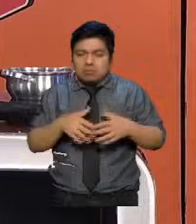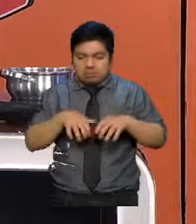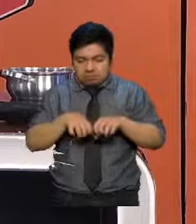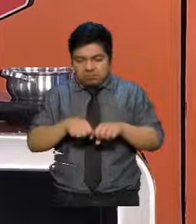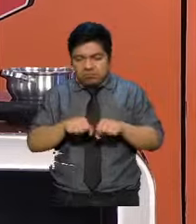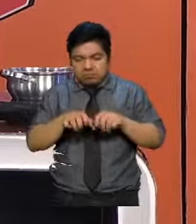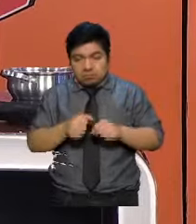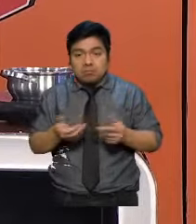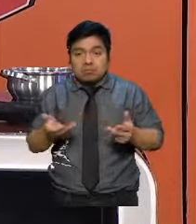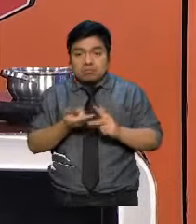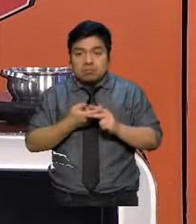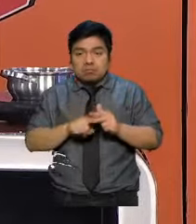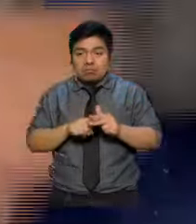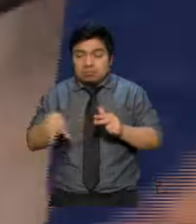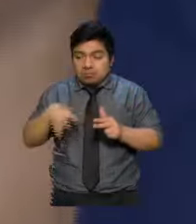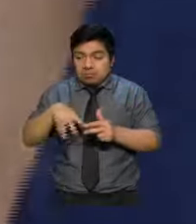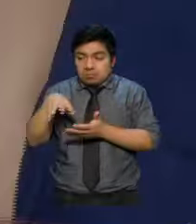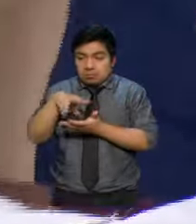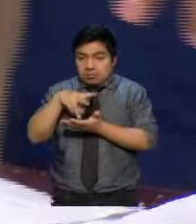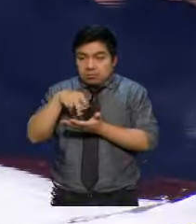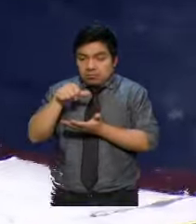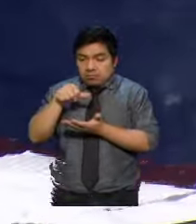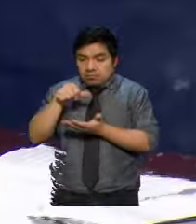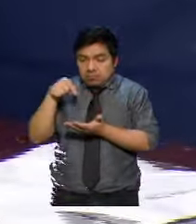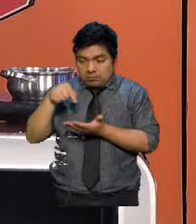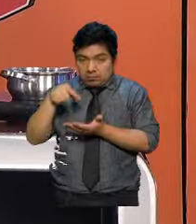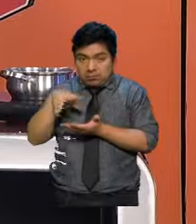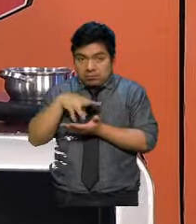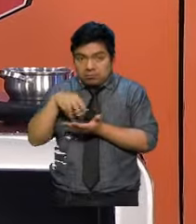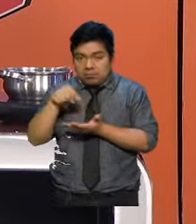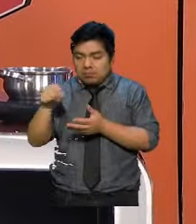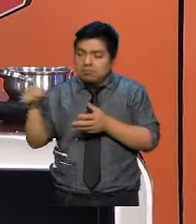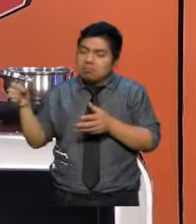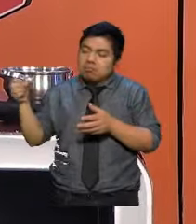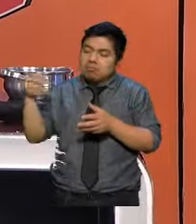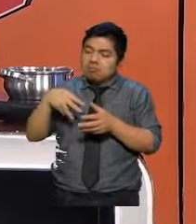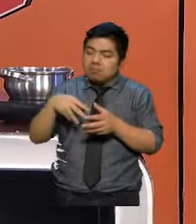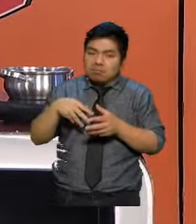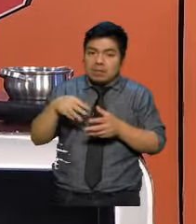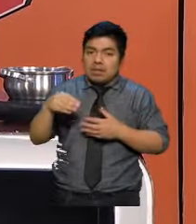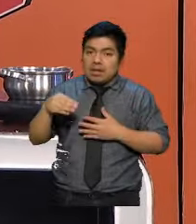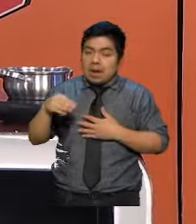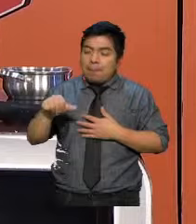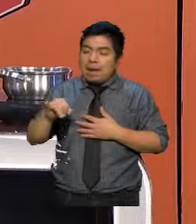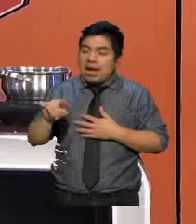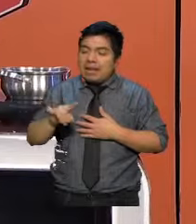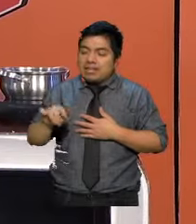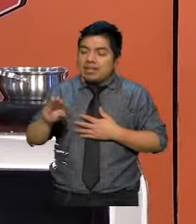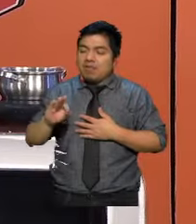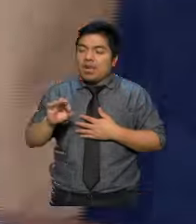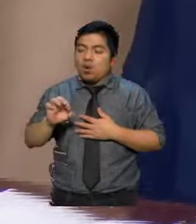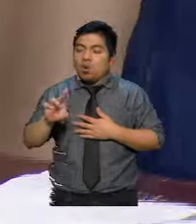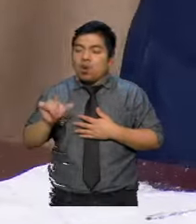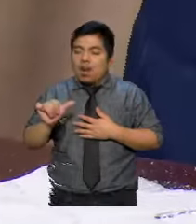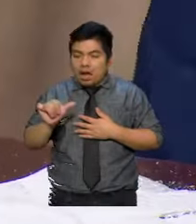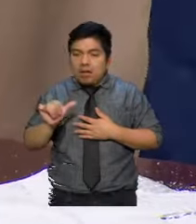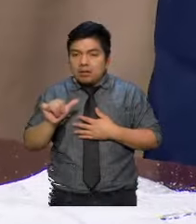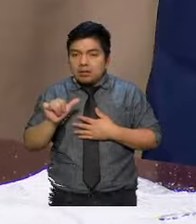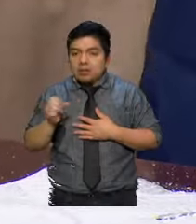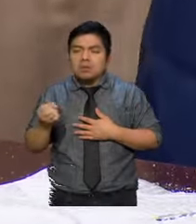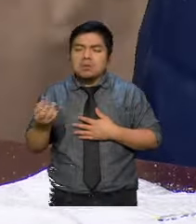Es lo que dices. Tenemos aquí harina. Okay. Y lo que vamos a hacer es agregar fécula de maíz. Ah, fécula, ¿vale? Feculón. ¿Qué